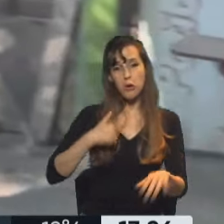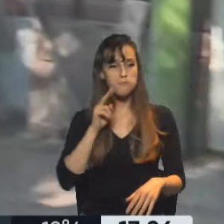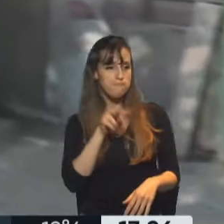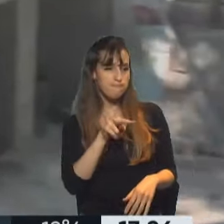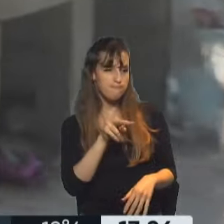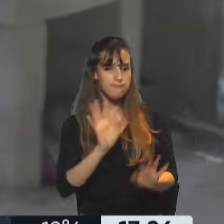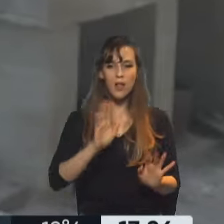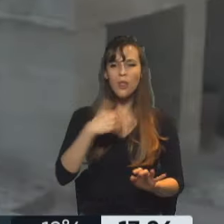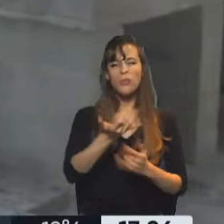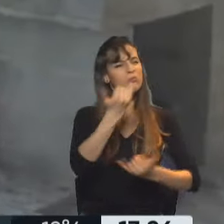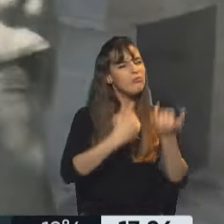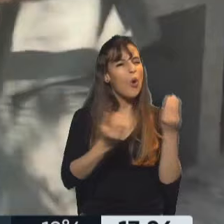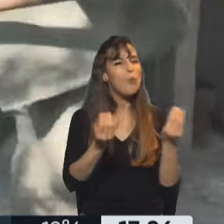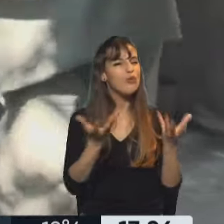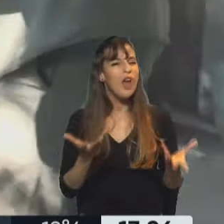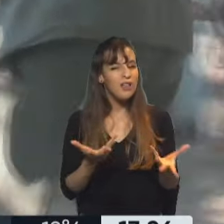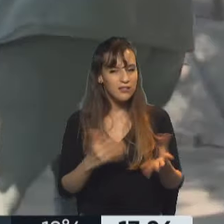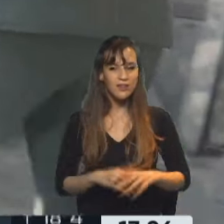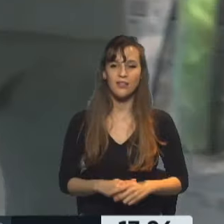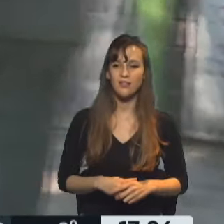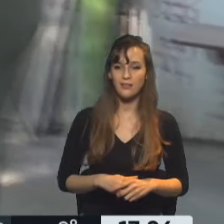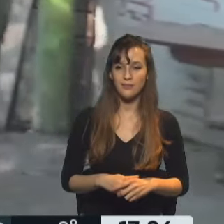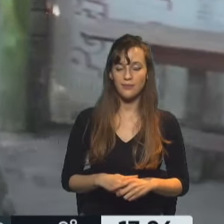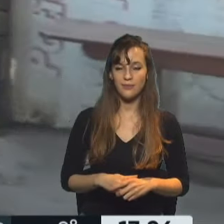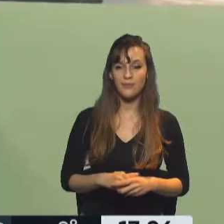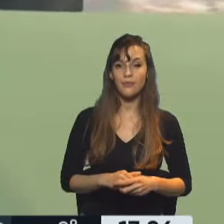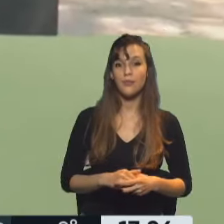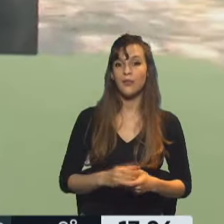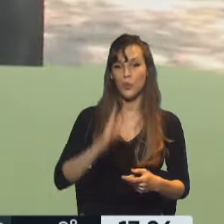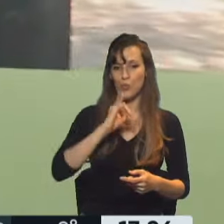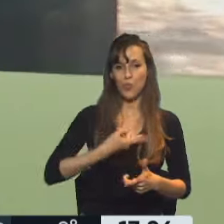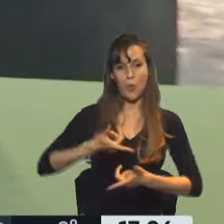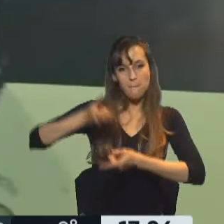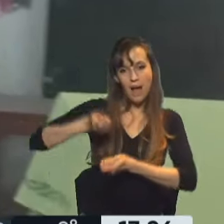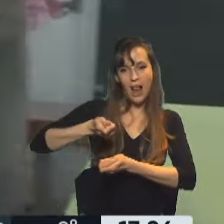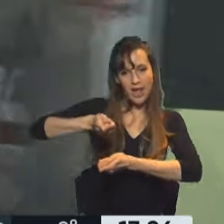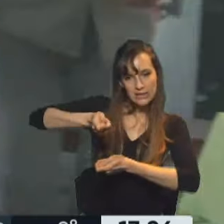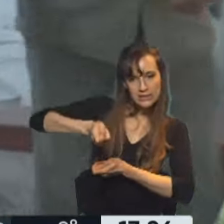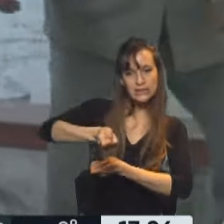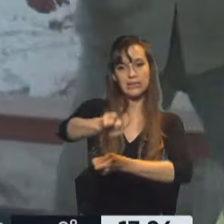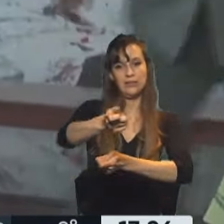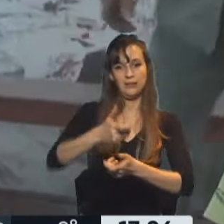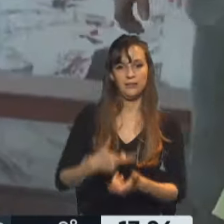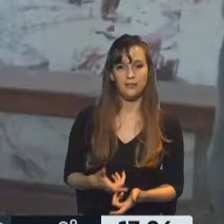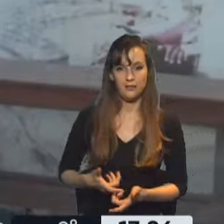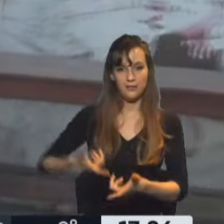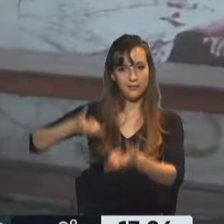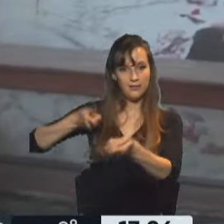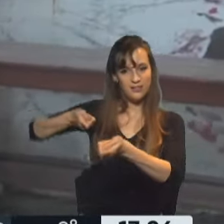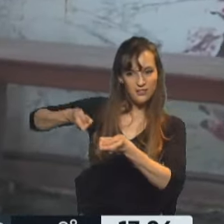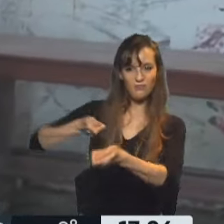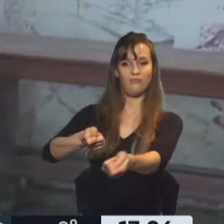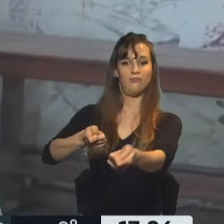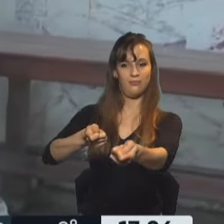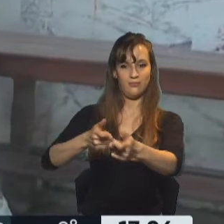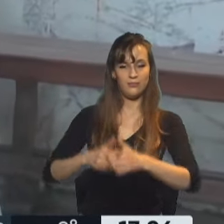¿cómo se hace esto, indio, querido? Y entonces agarré la pala. Todavía no. Ahora sí. Ahí voy. Mirá. Ojo, mirá qué postura